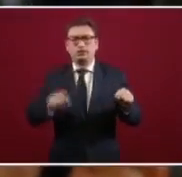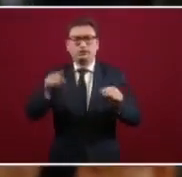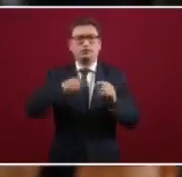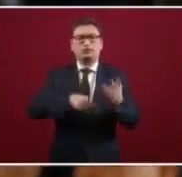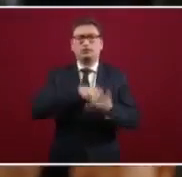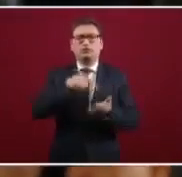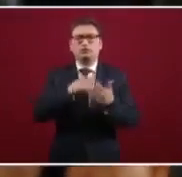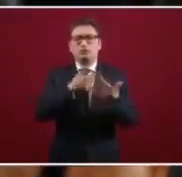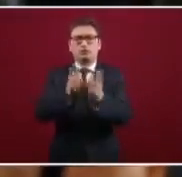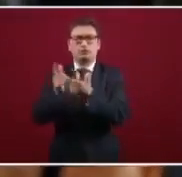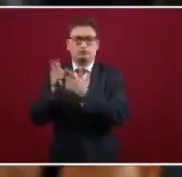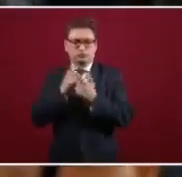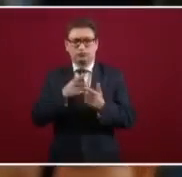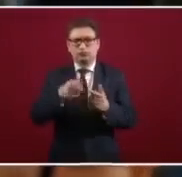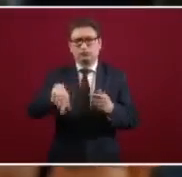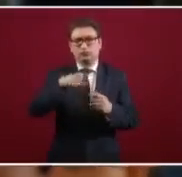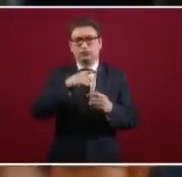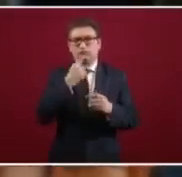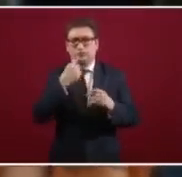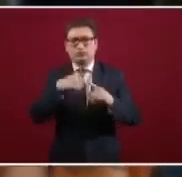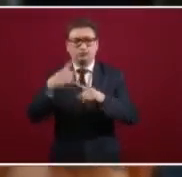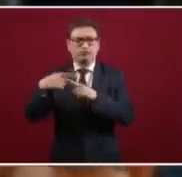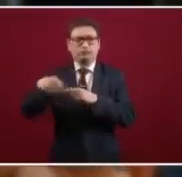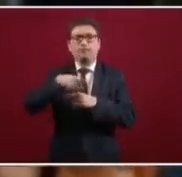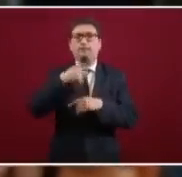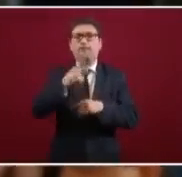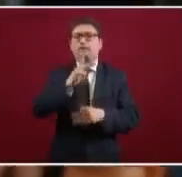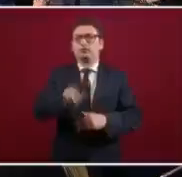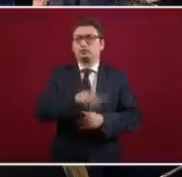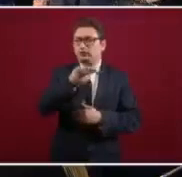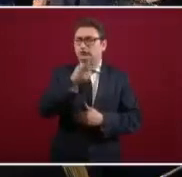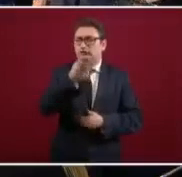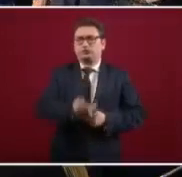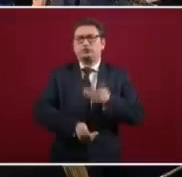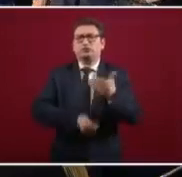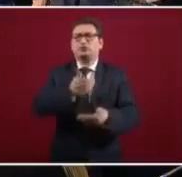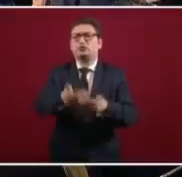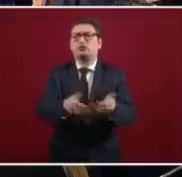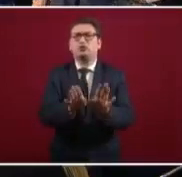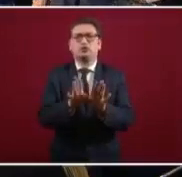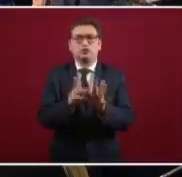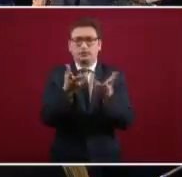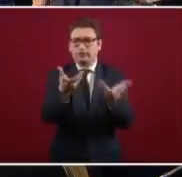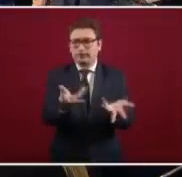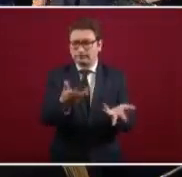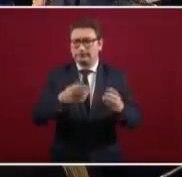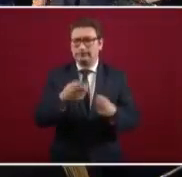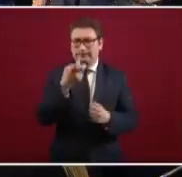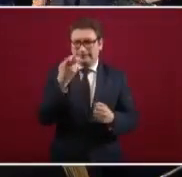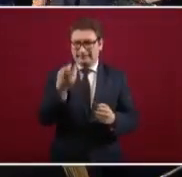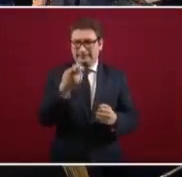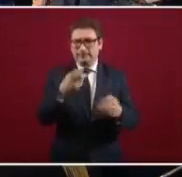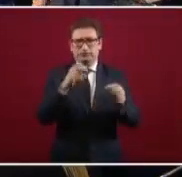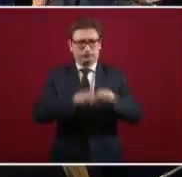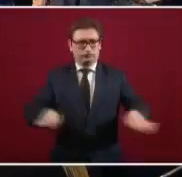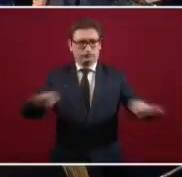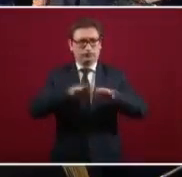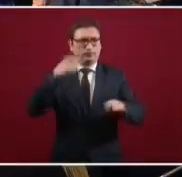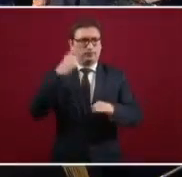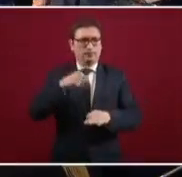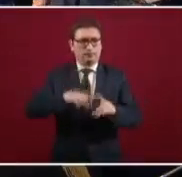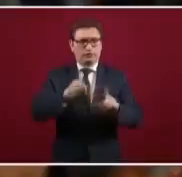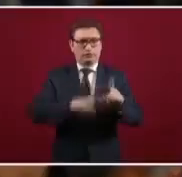la pregunta en particular es cómo se va a avanzar en este tema y si este asunto sigue formando parte de la estrategia